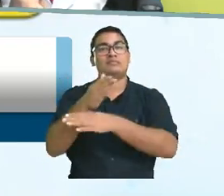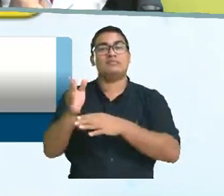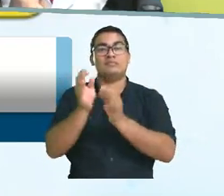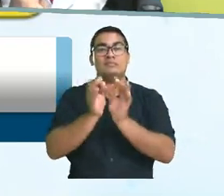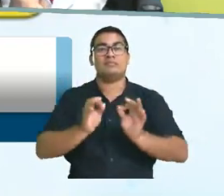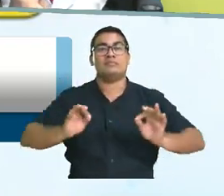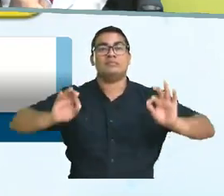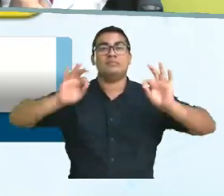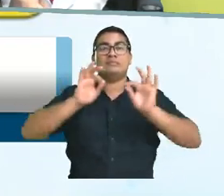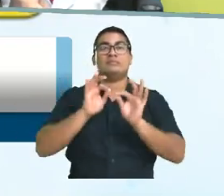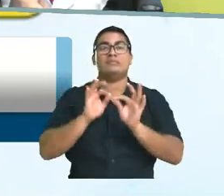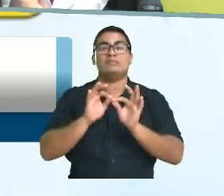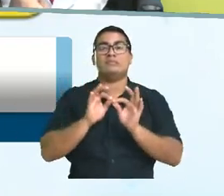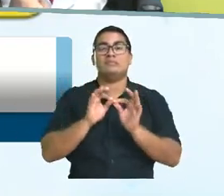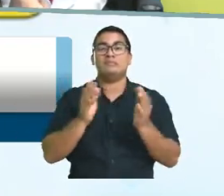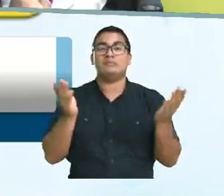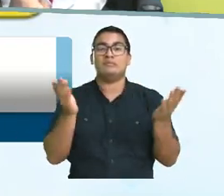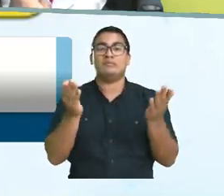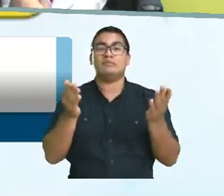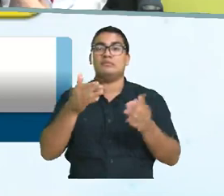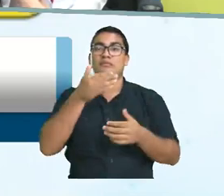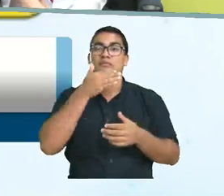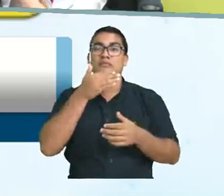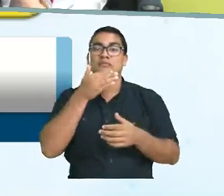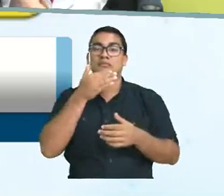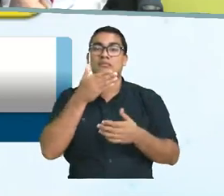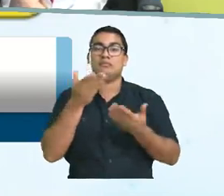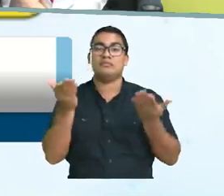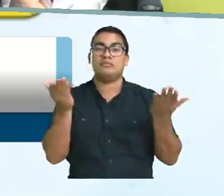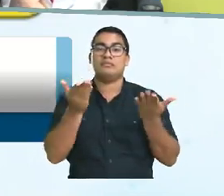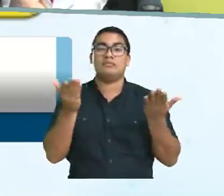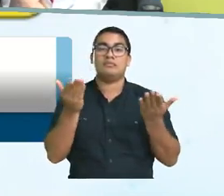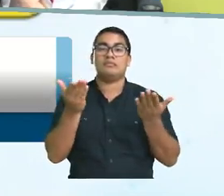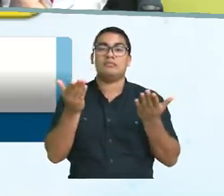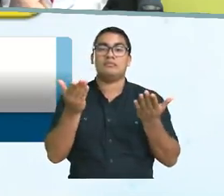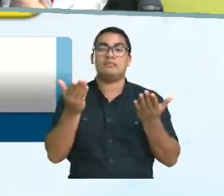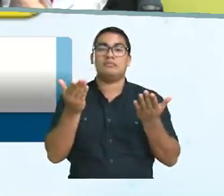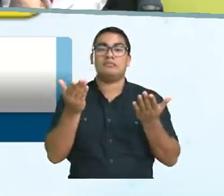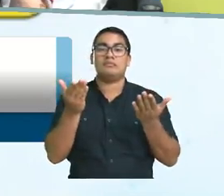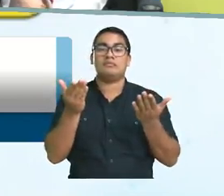es la senil, por una disminución en la producción de la capa